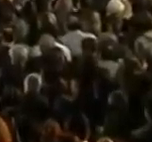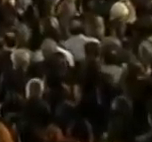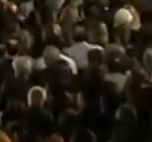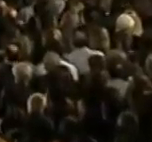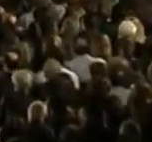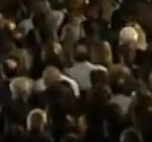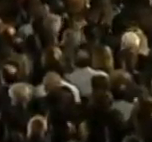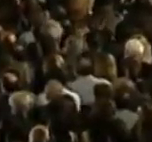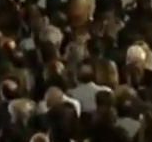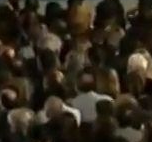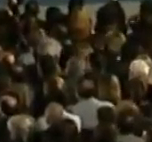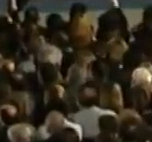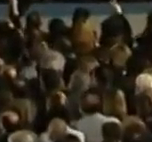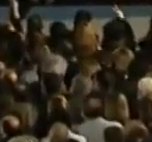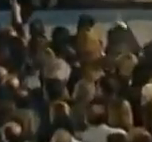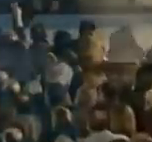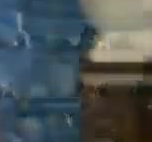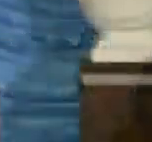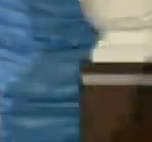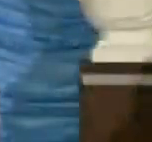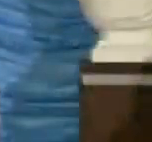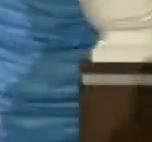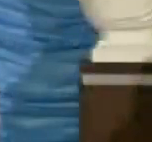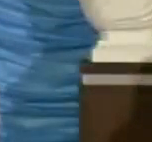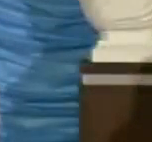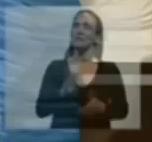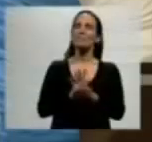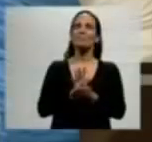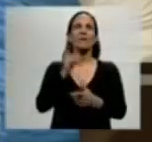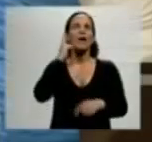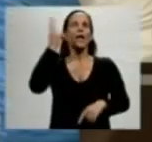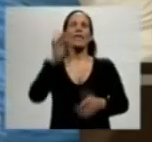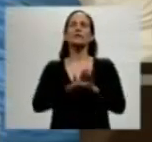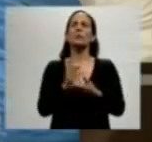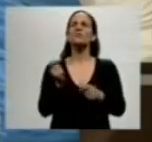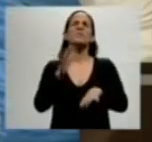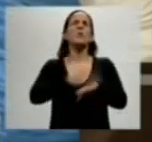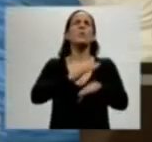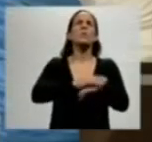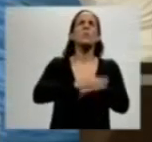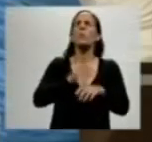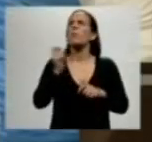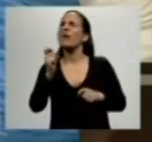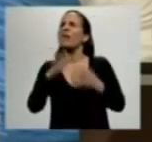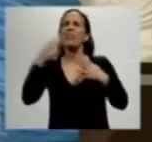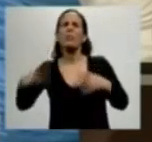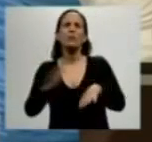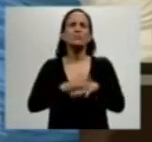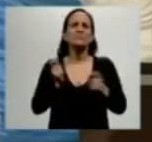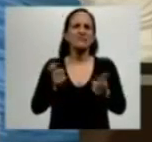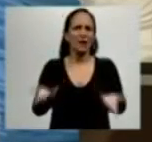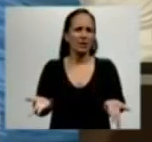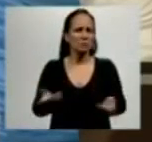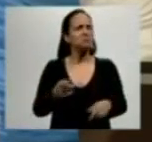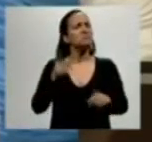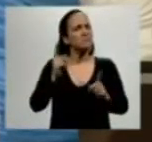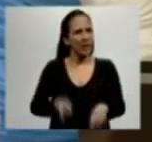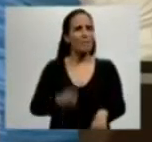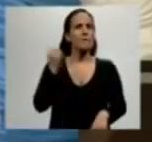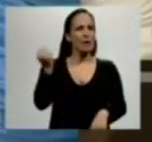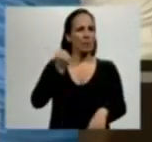Y además también eliminando la idea de causales y culpables del divorcio. Porque también es